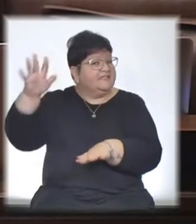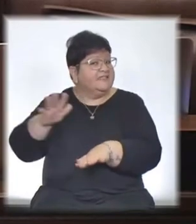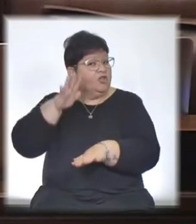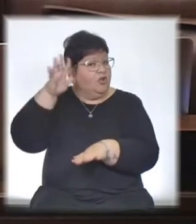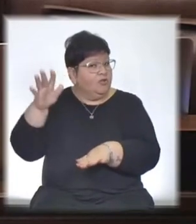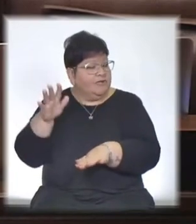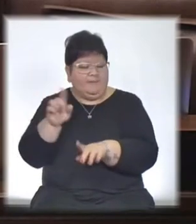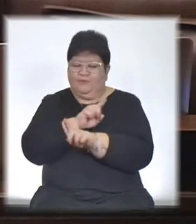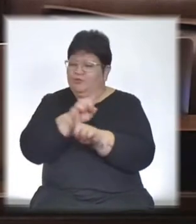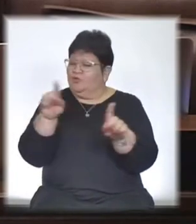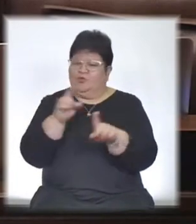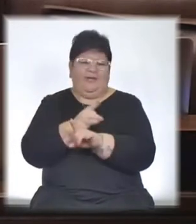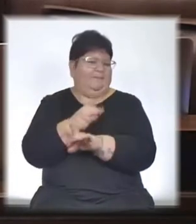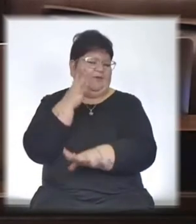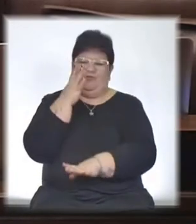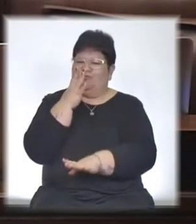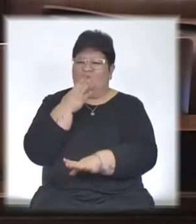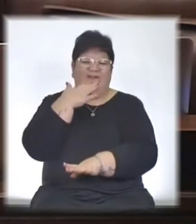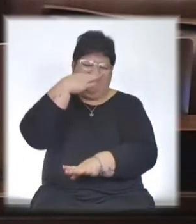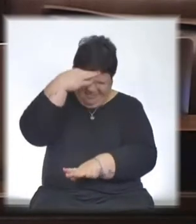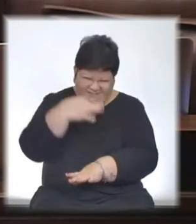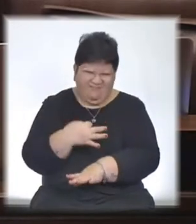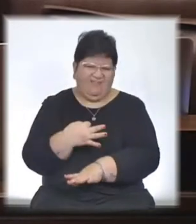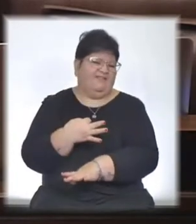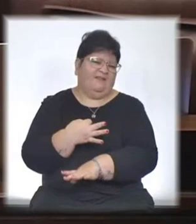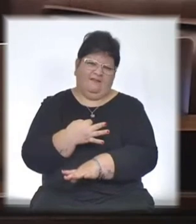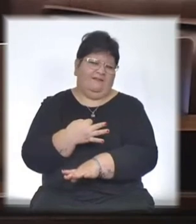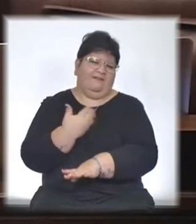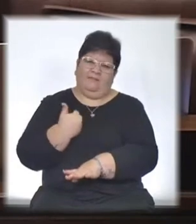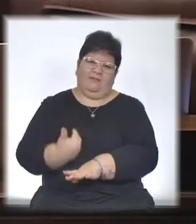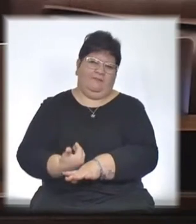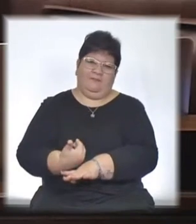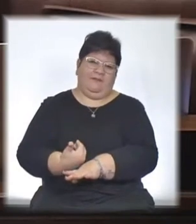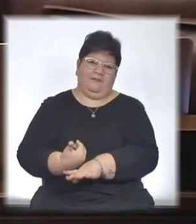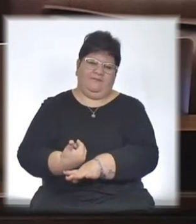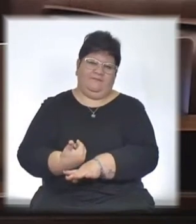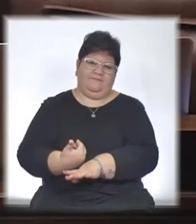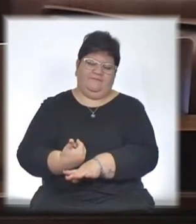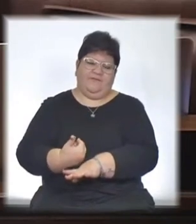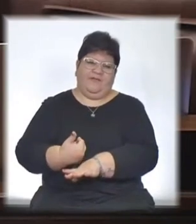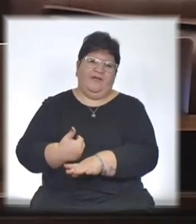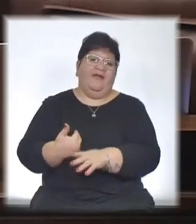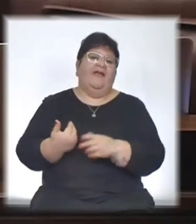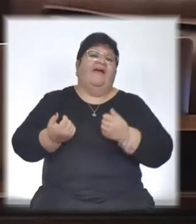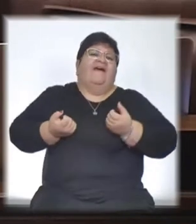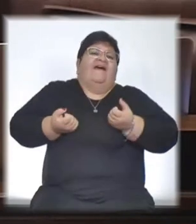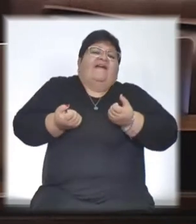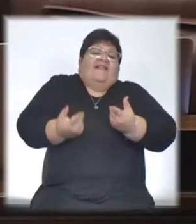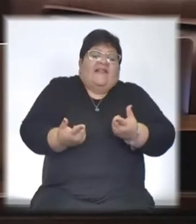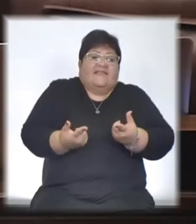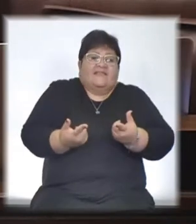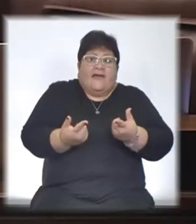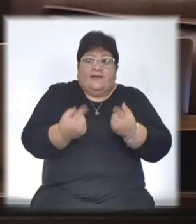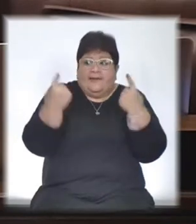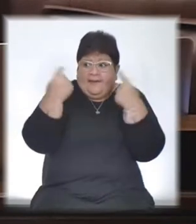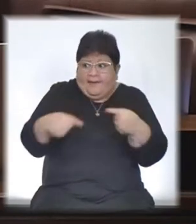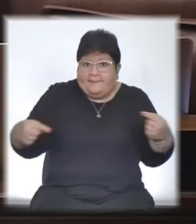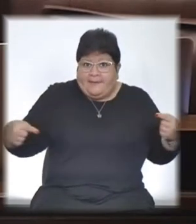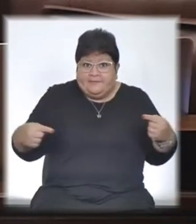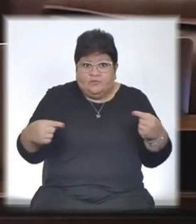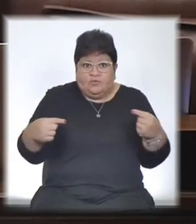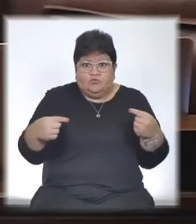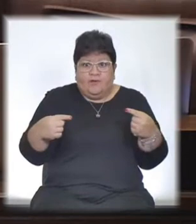no los consideramos profesionales de la medicina y la psicología, nutrieron a la dictadura de elementos y estrategias para hacer más